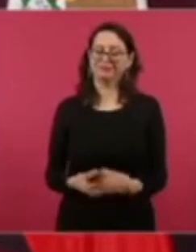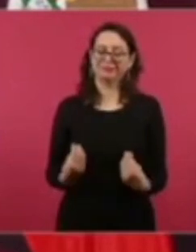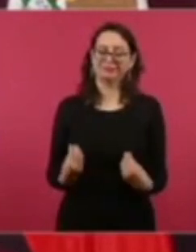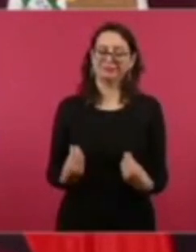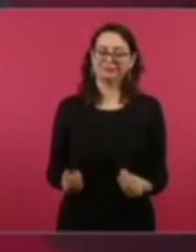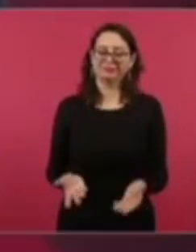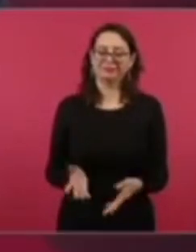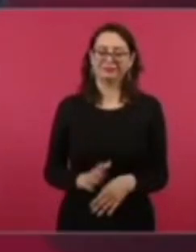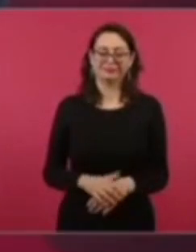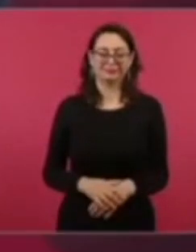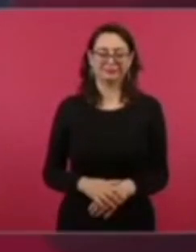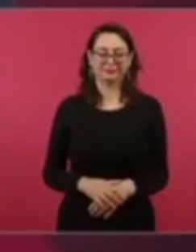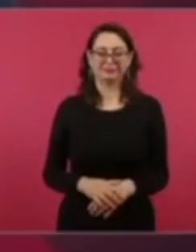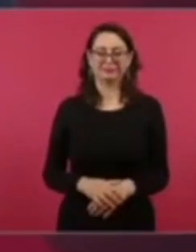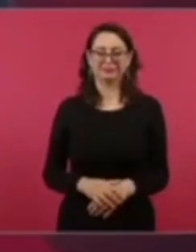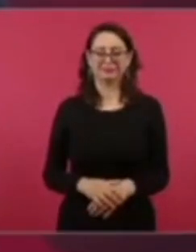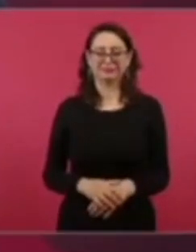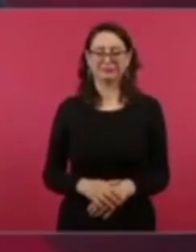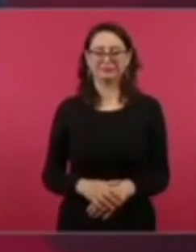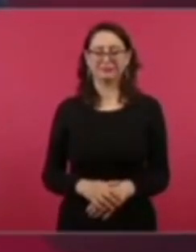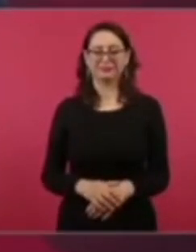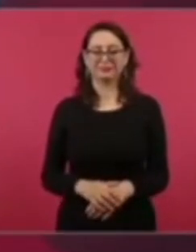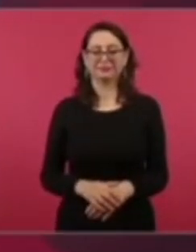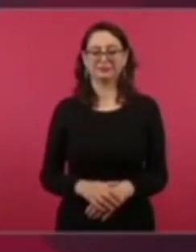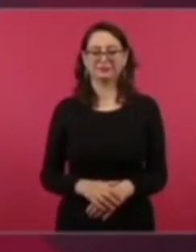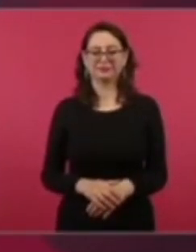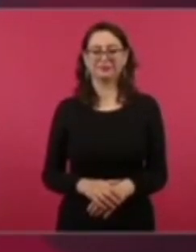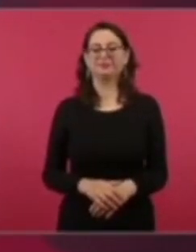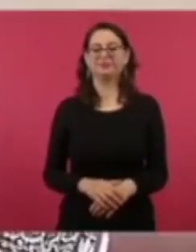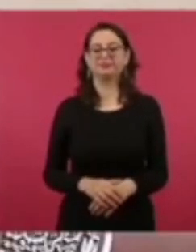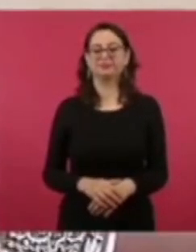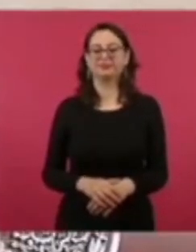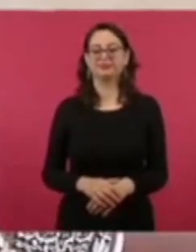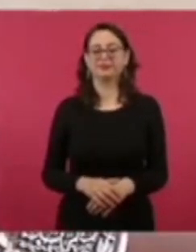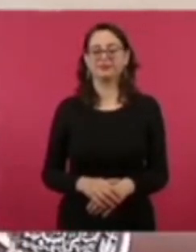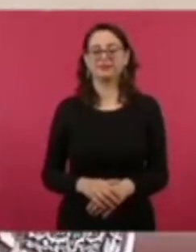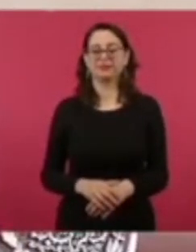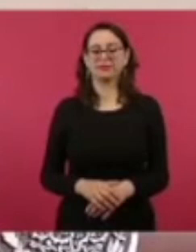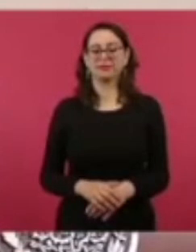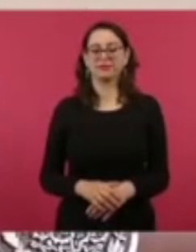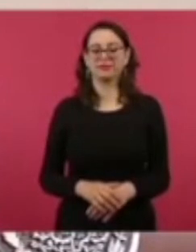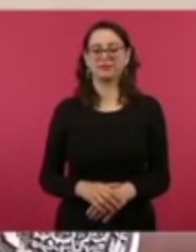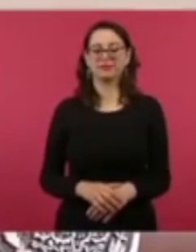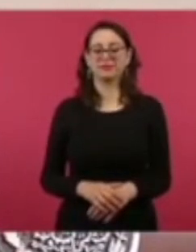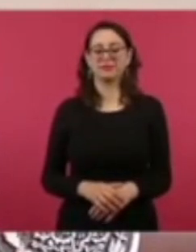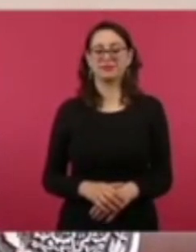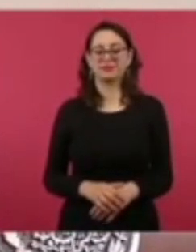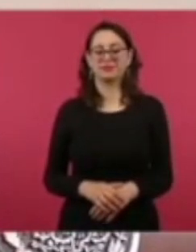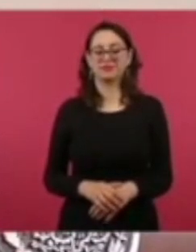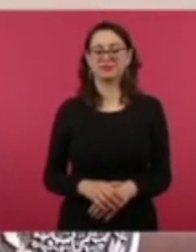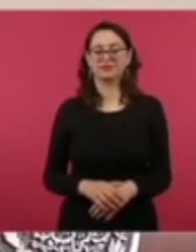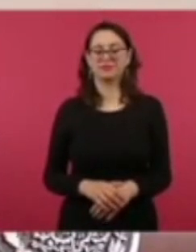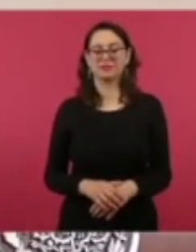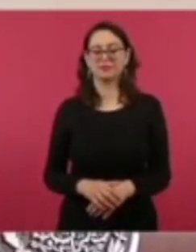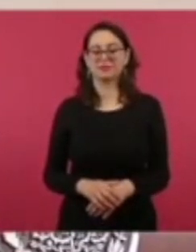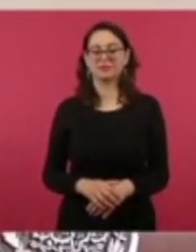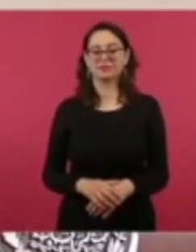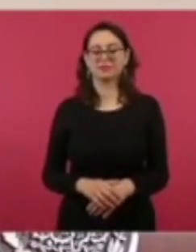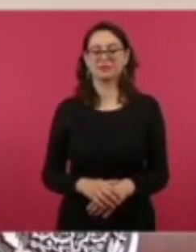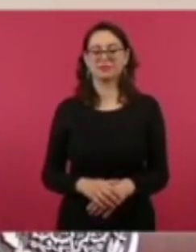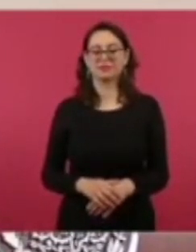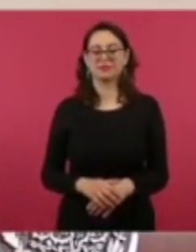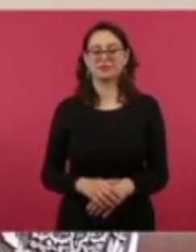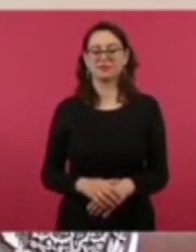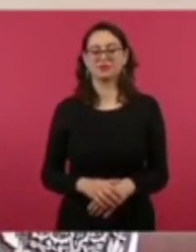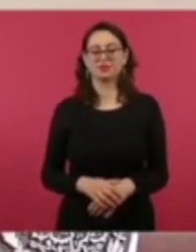de estos abogados, a unos que les mandé, bueno, lo mandé a una